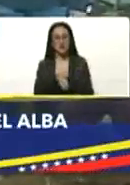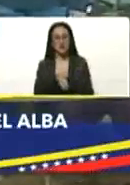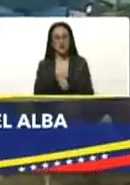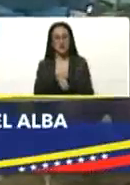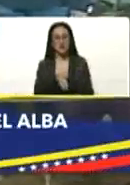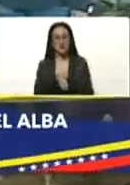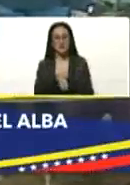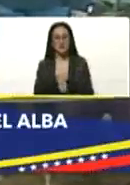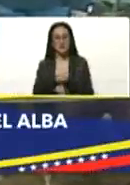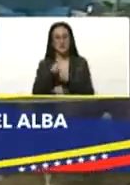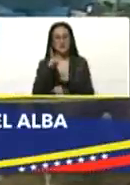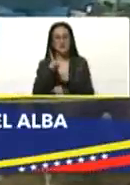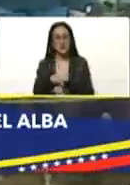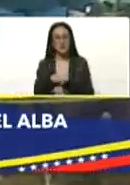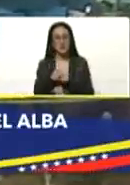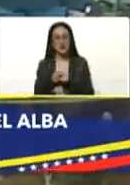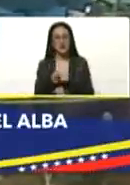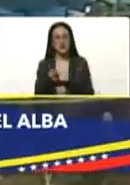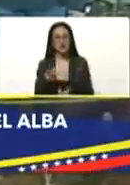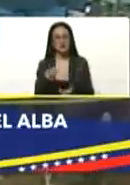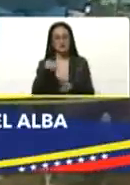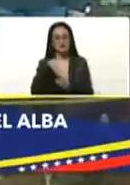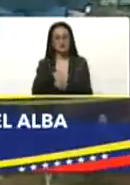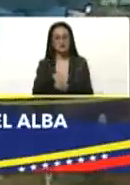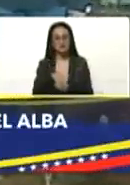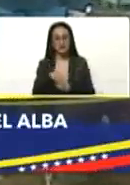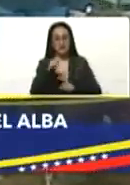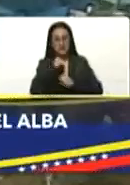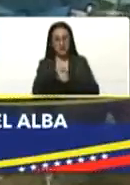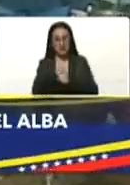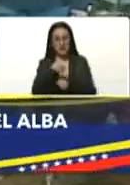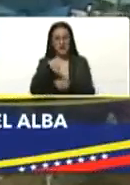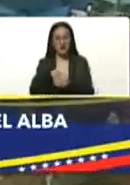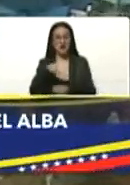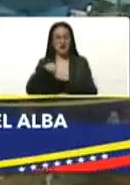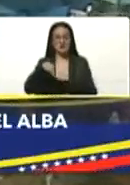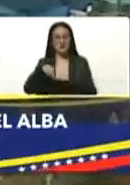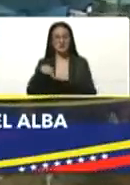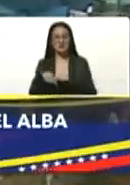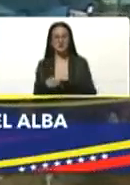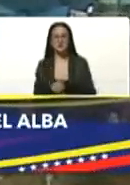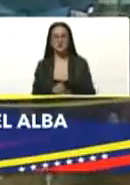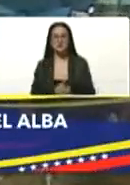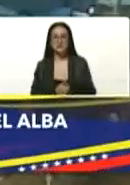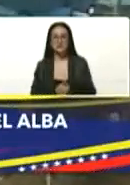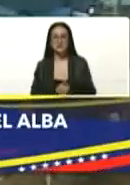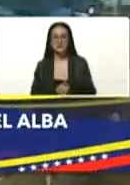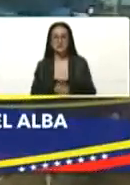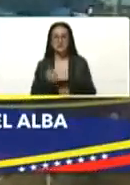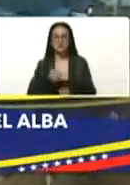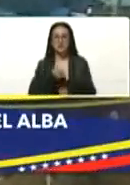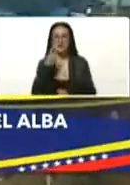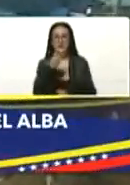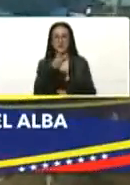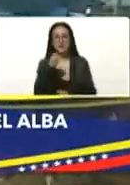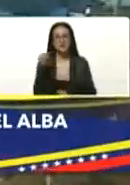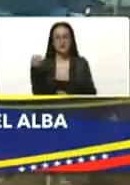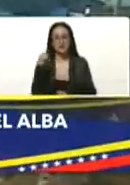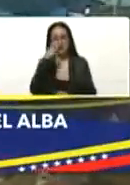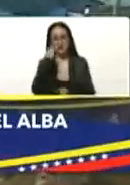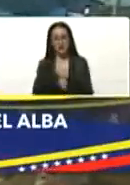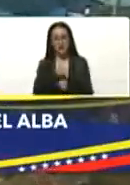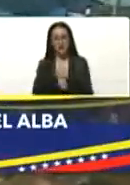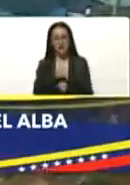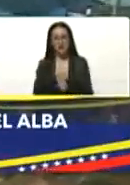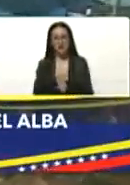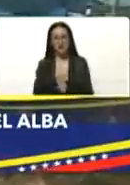hacen vida activa acá y que, bueno, indirectamente estamos hablando más de 300 trabajadores. Yo quiero